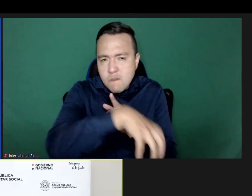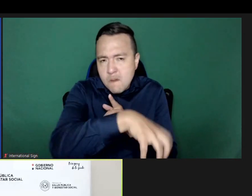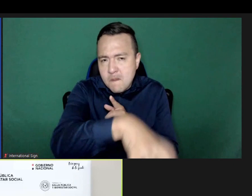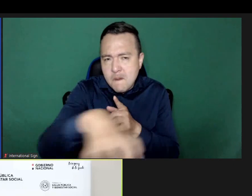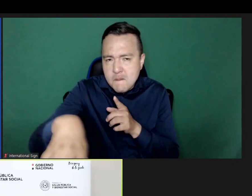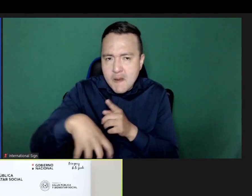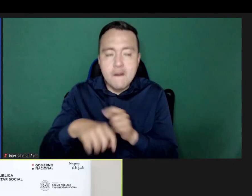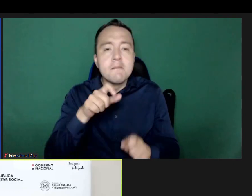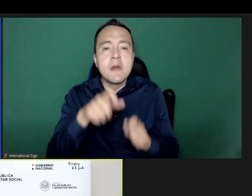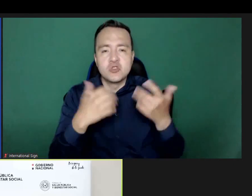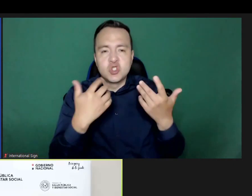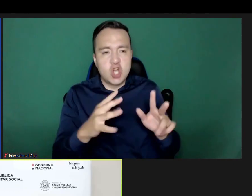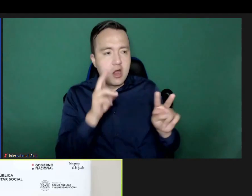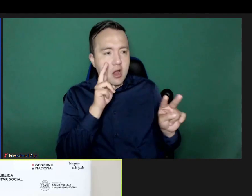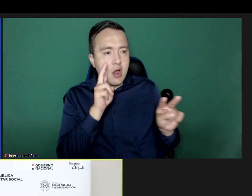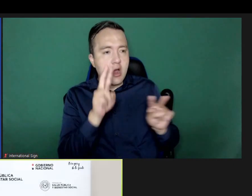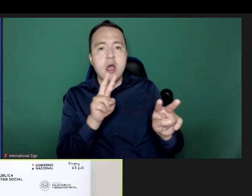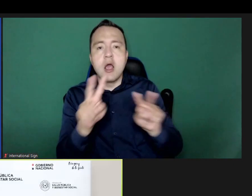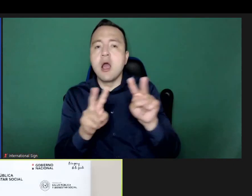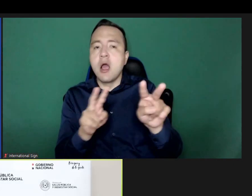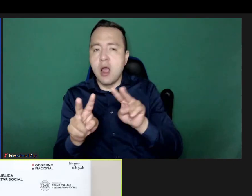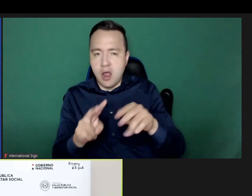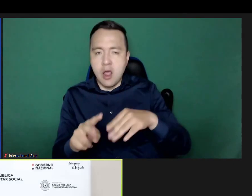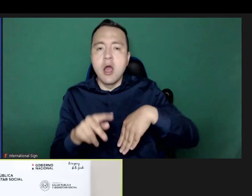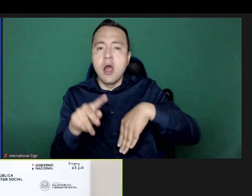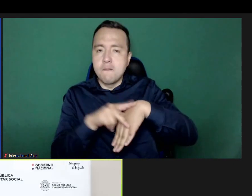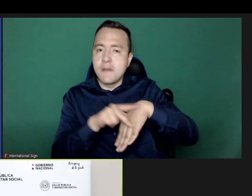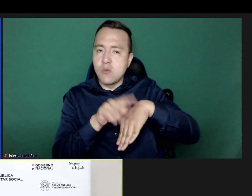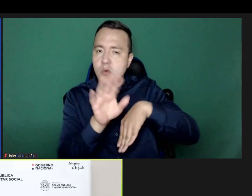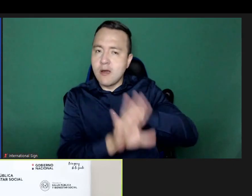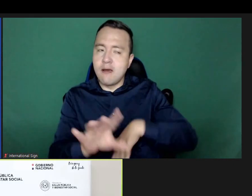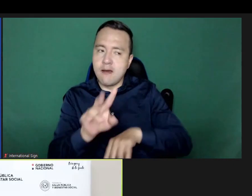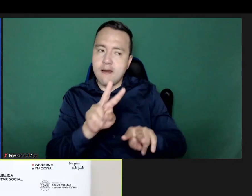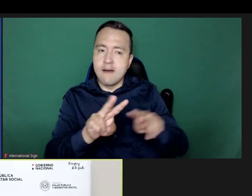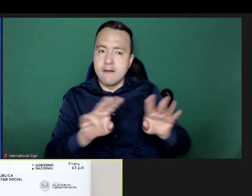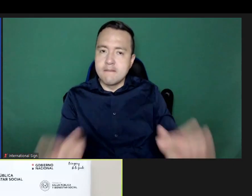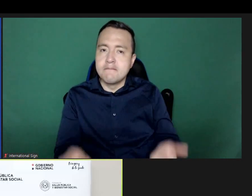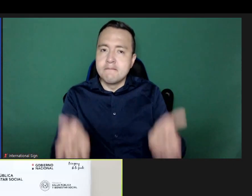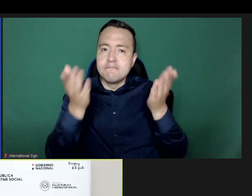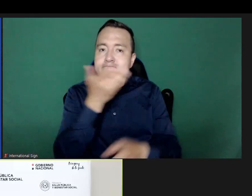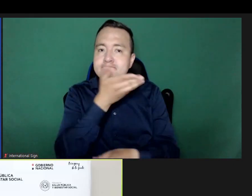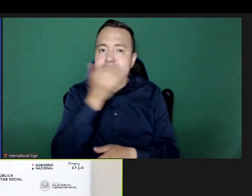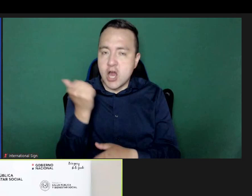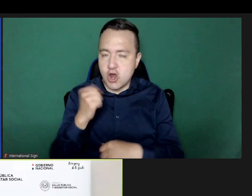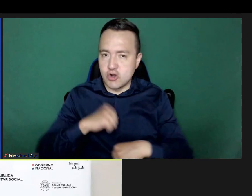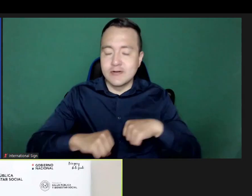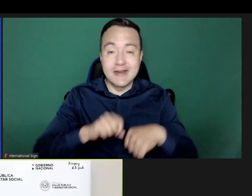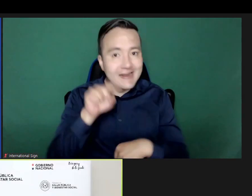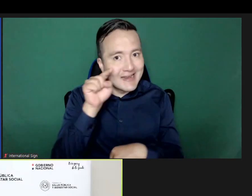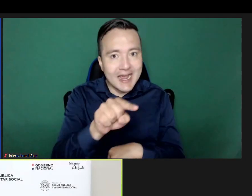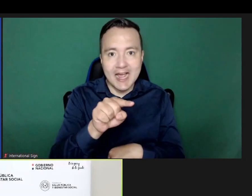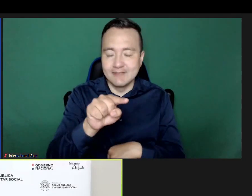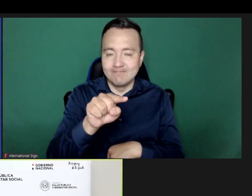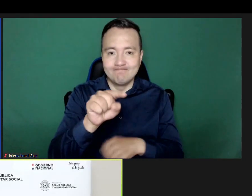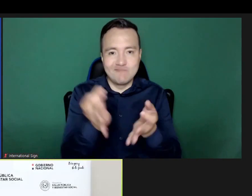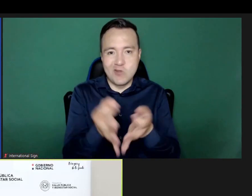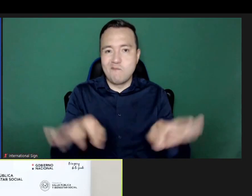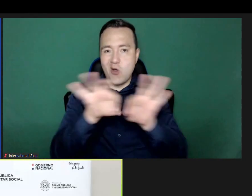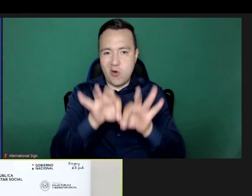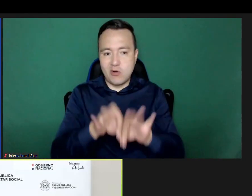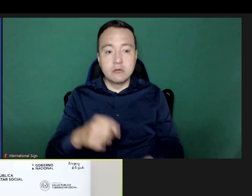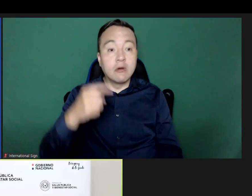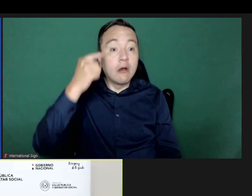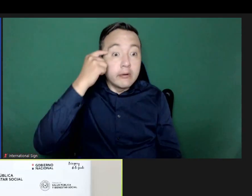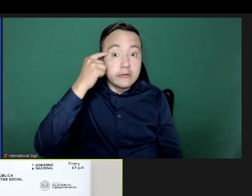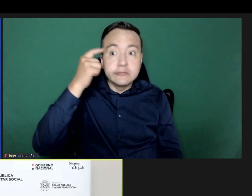estilo de vida de mucha gente a nivel poblacional, y eso es fundamental. Yo creo que más allá de generar más